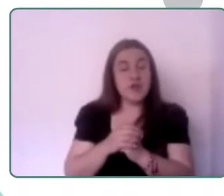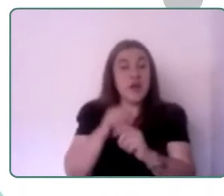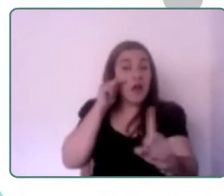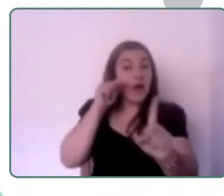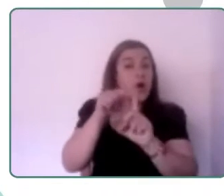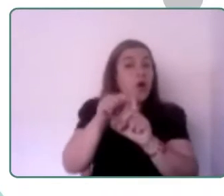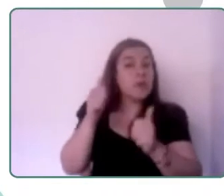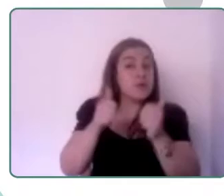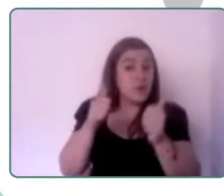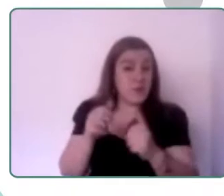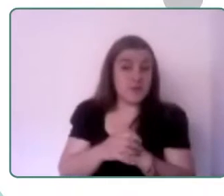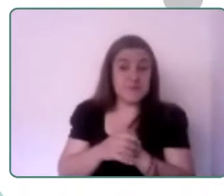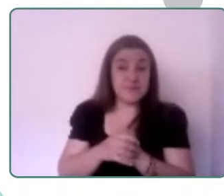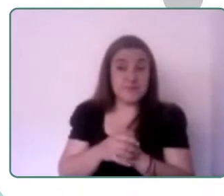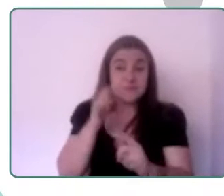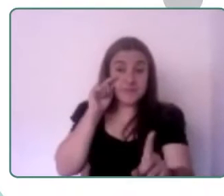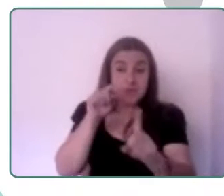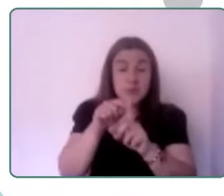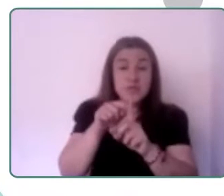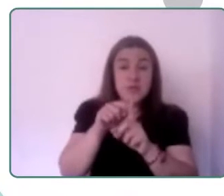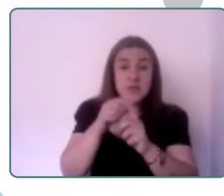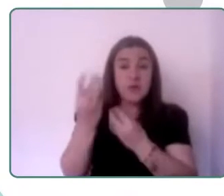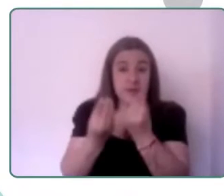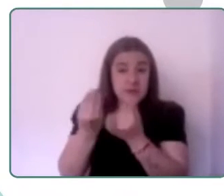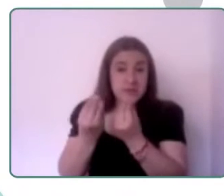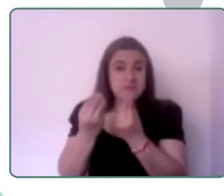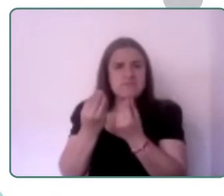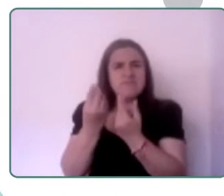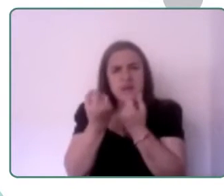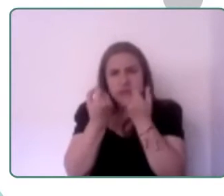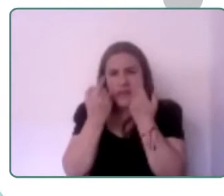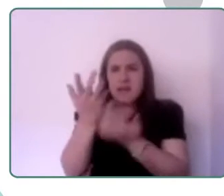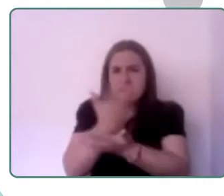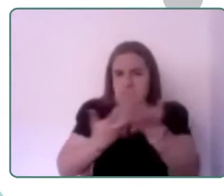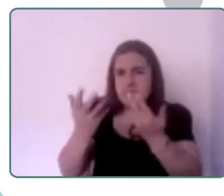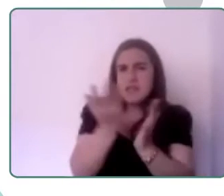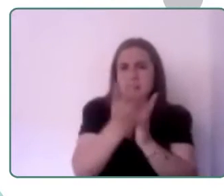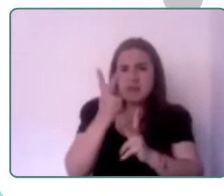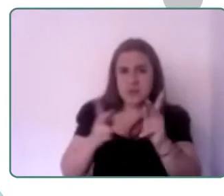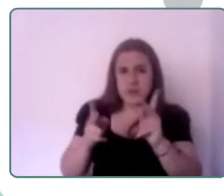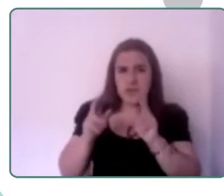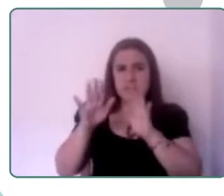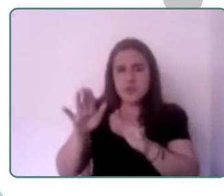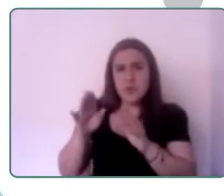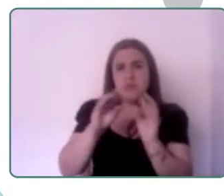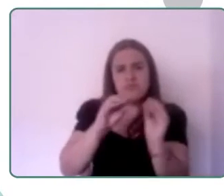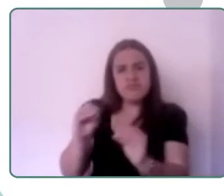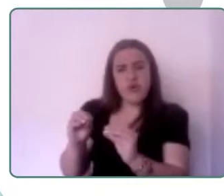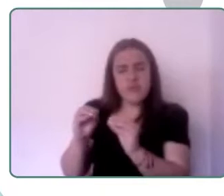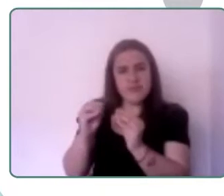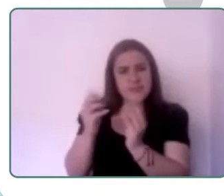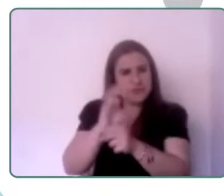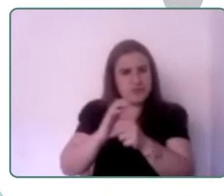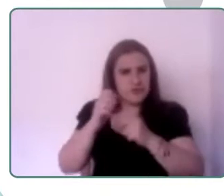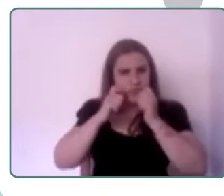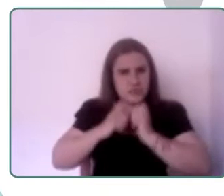objetivos, pretendemos comprender esas valoraciones e interacciones de los estudiantes con relación a la formación ciudadana, básicamente